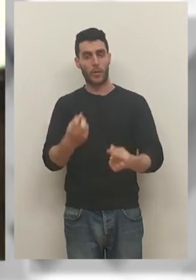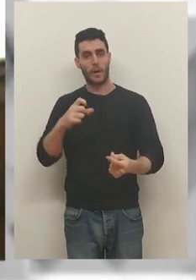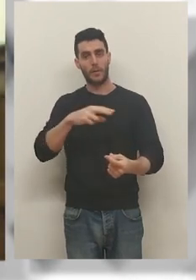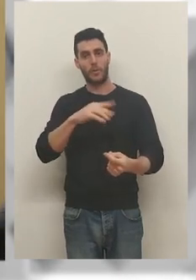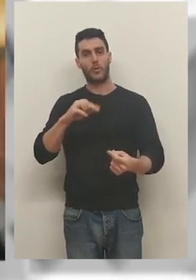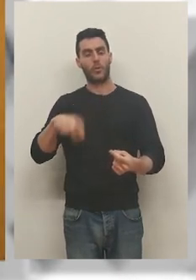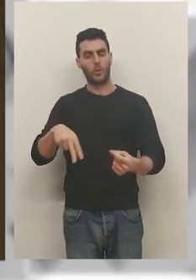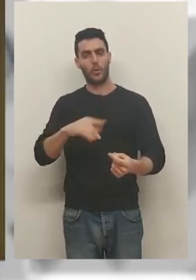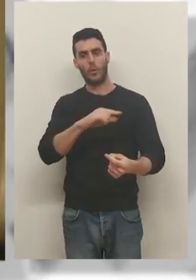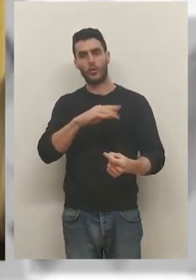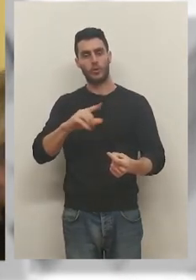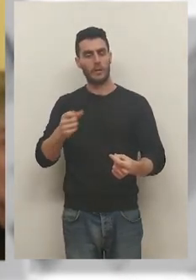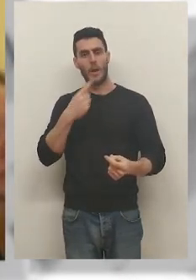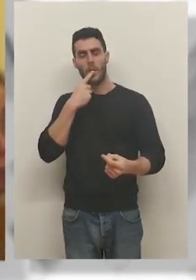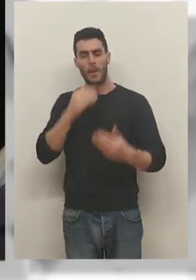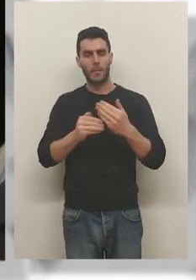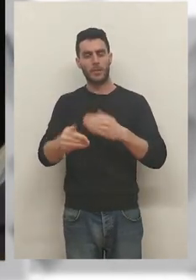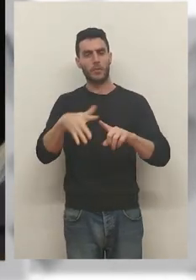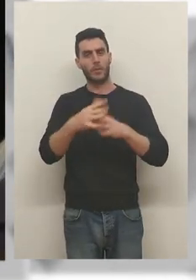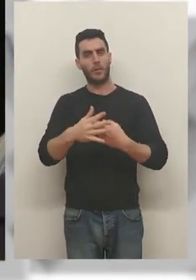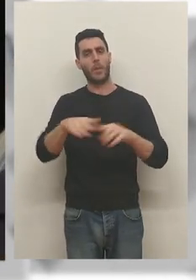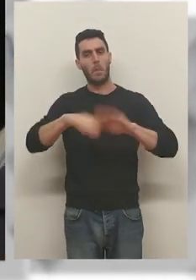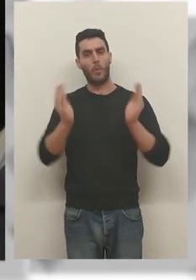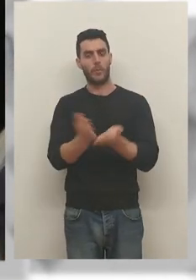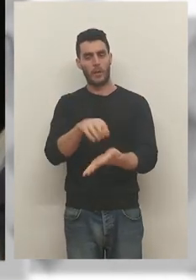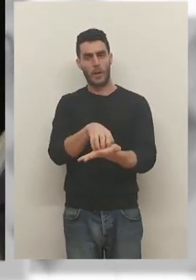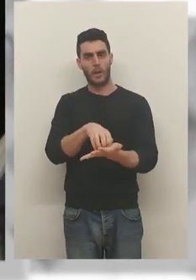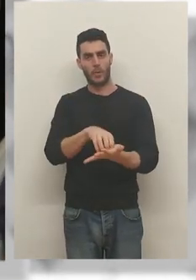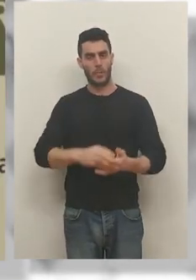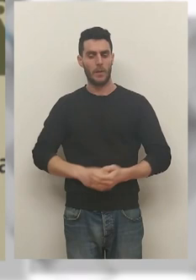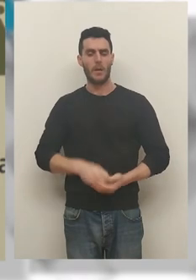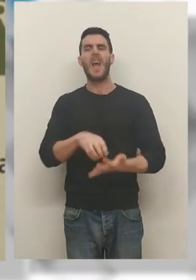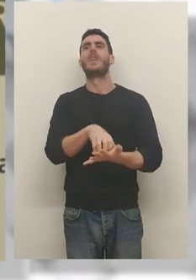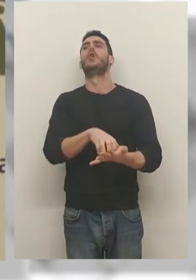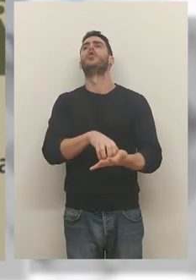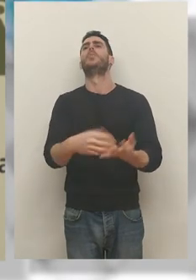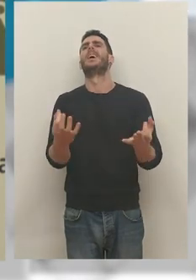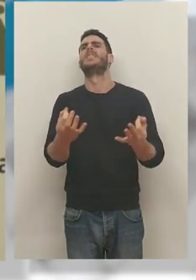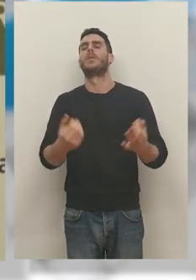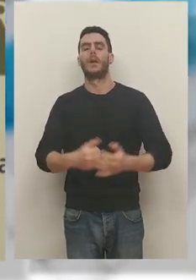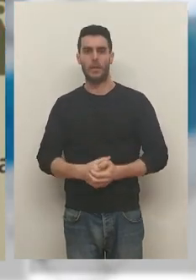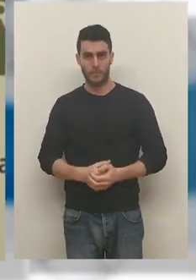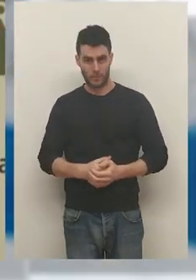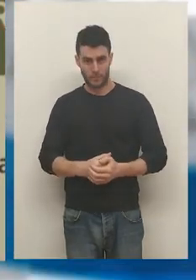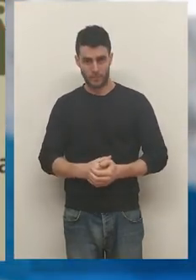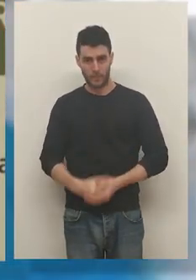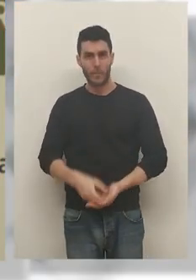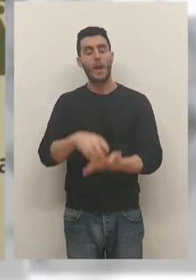logroñés Antón costas explicó sus previsiones en un escenario mundial de incertidumbre y que es incertidumbre